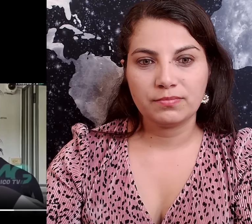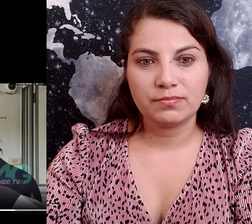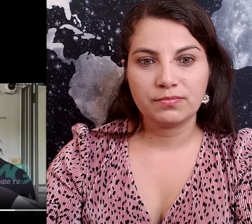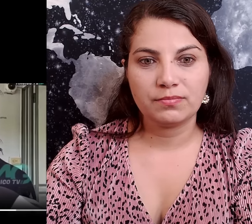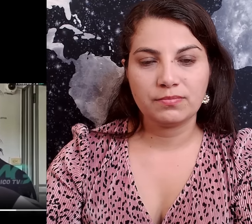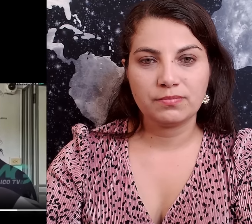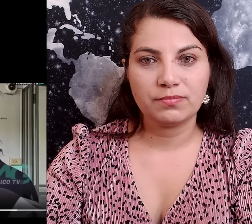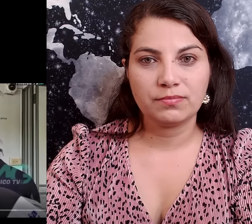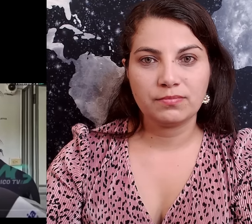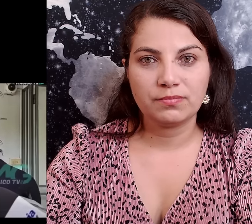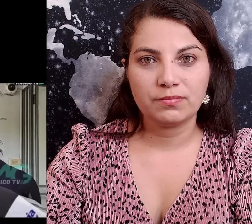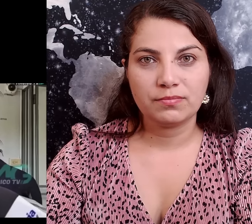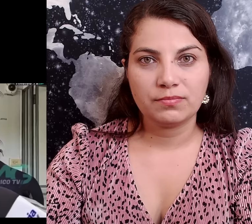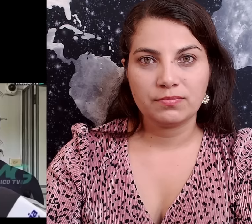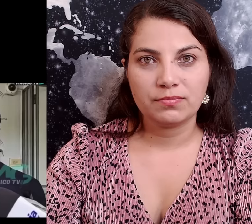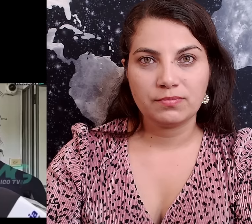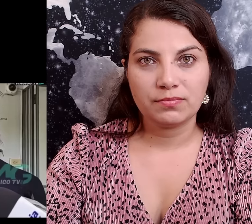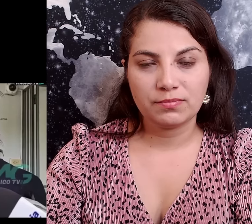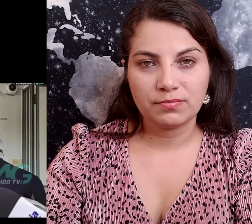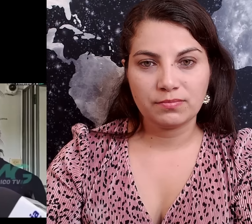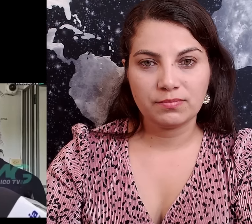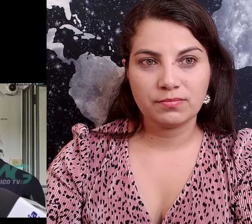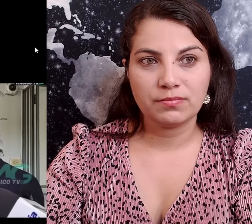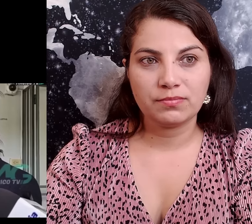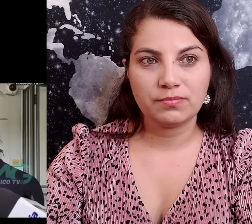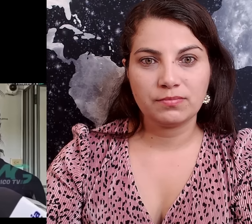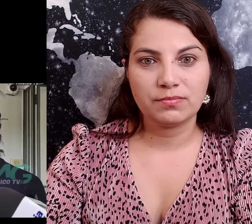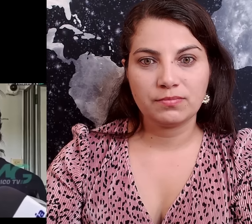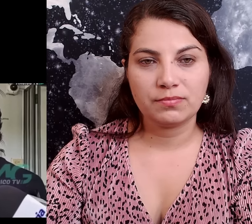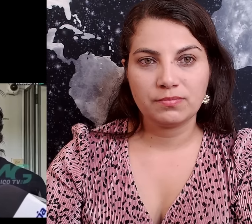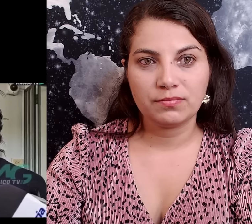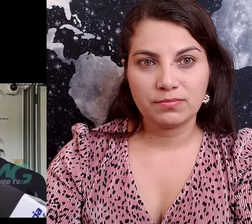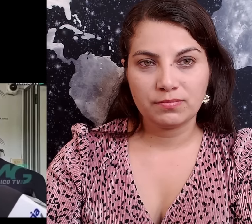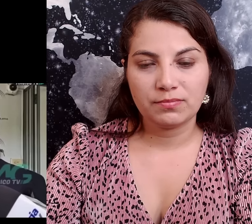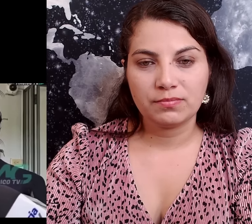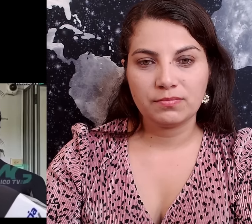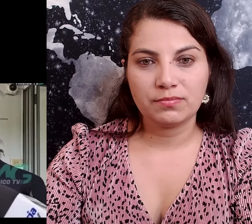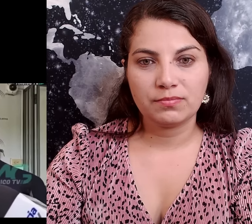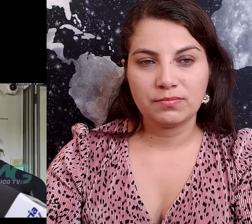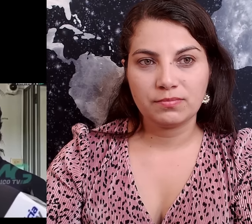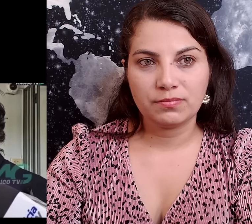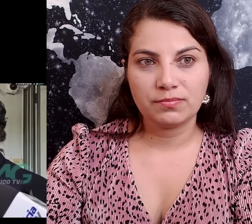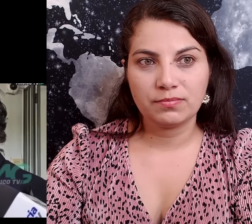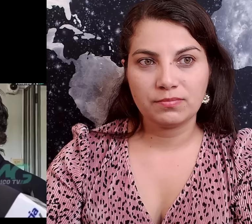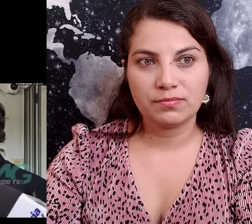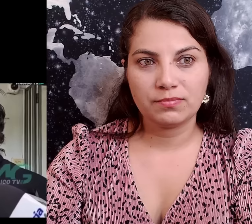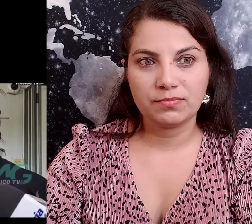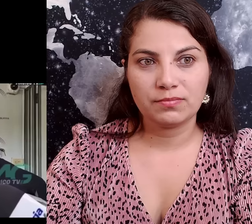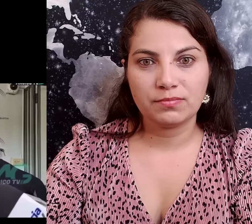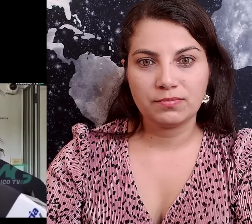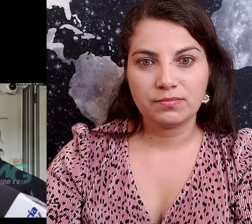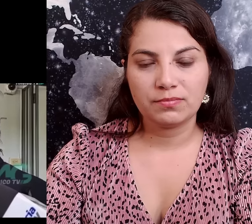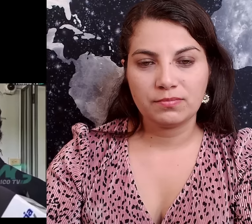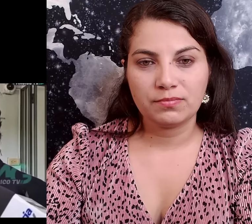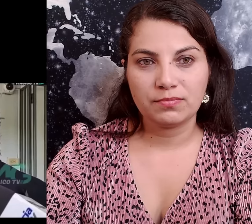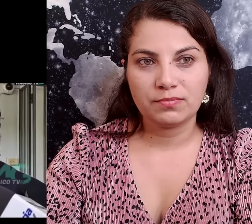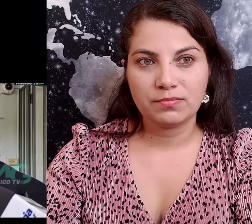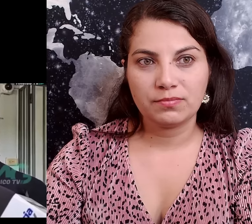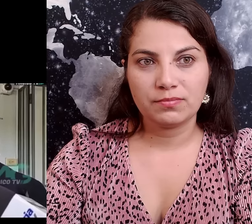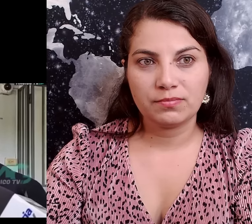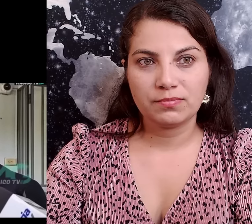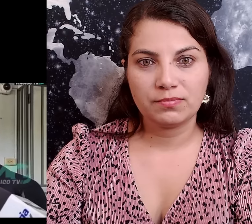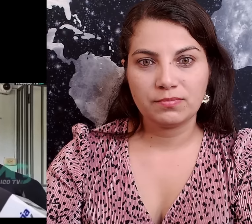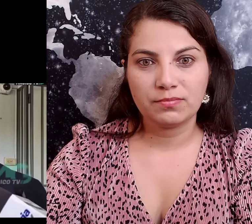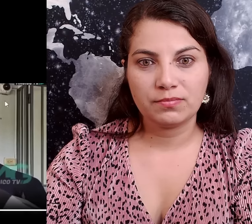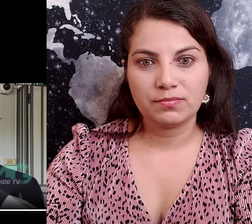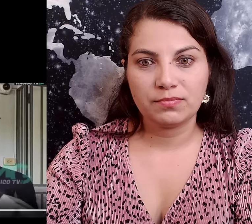donde nosotros llegamos, ¿verdad? Un informe, miren, esto es lo que pasó, esto es lo que nosotros hemos visto, y ellos sabrán si procede o no procede a